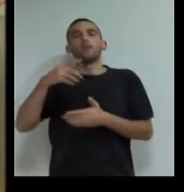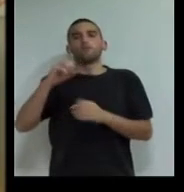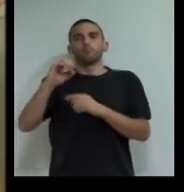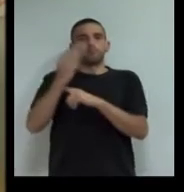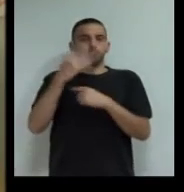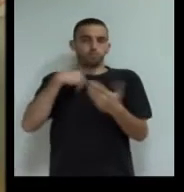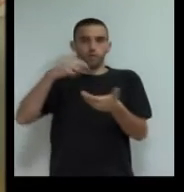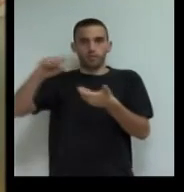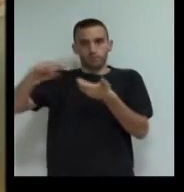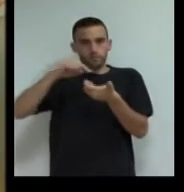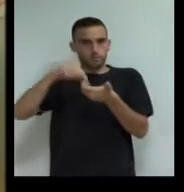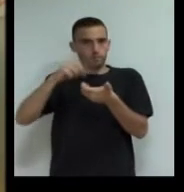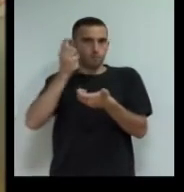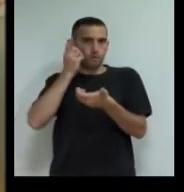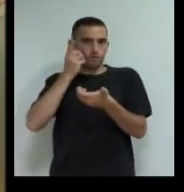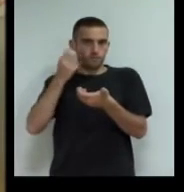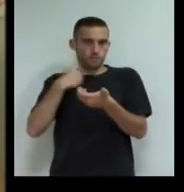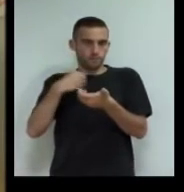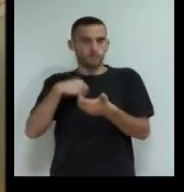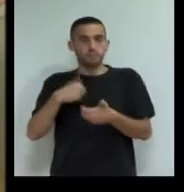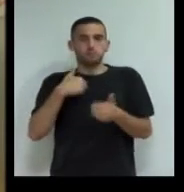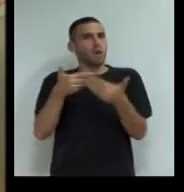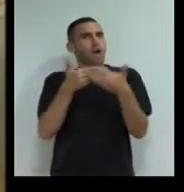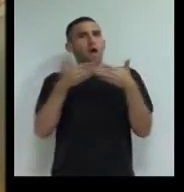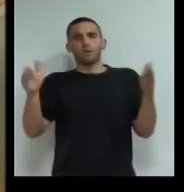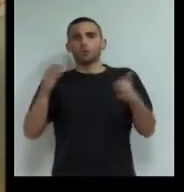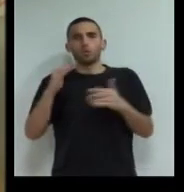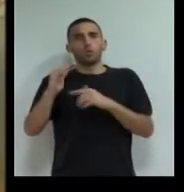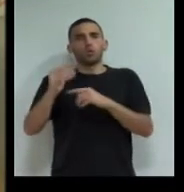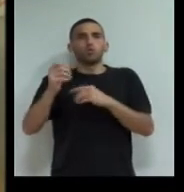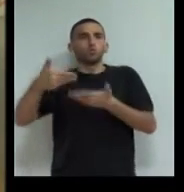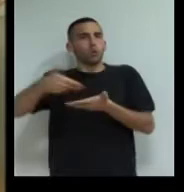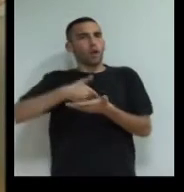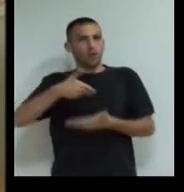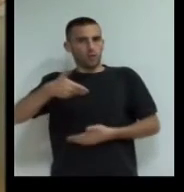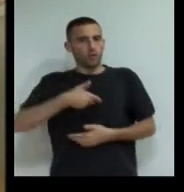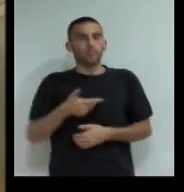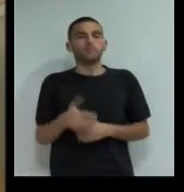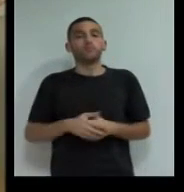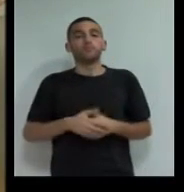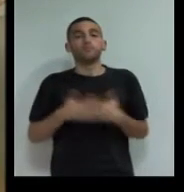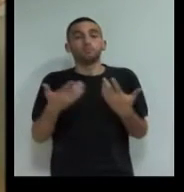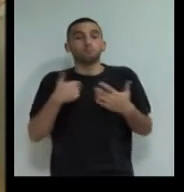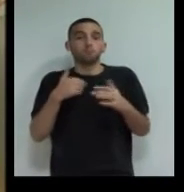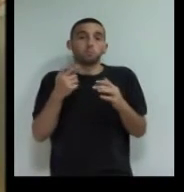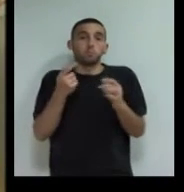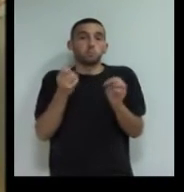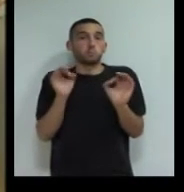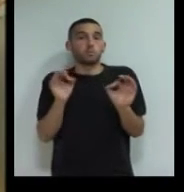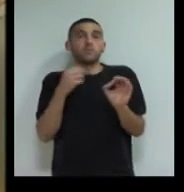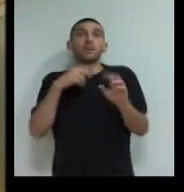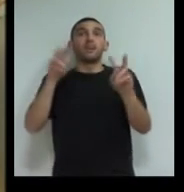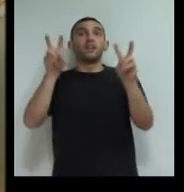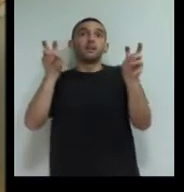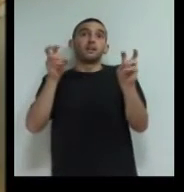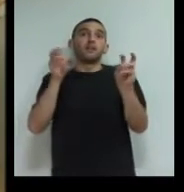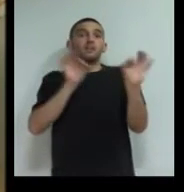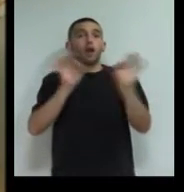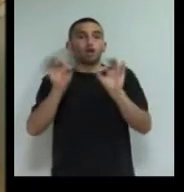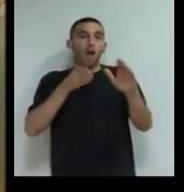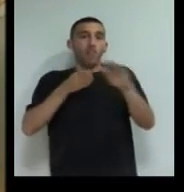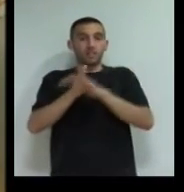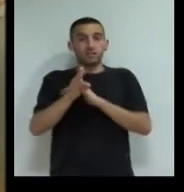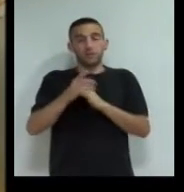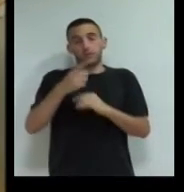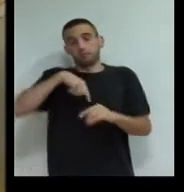abiertos a sugerencias de la gente que viene. Y bueno, eso es un poco teatro accesible. ¿No? Sí,